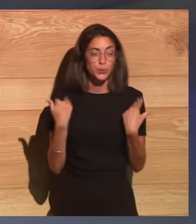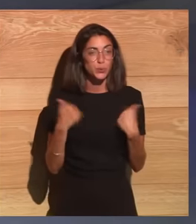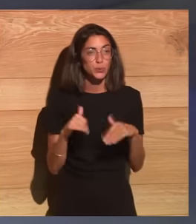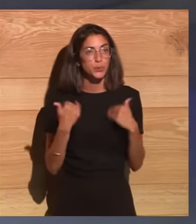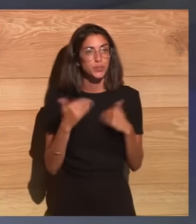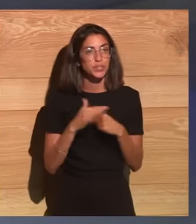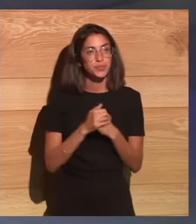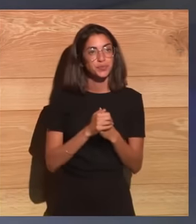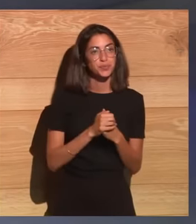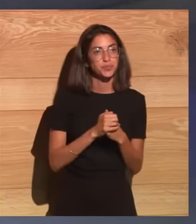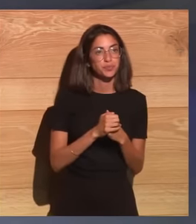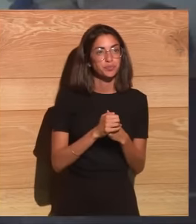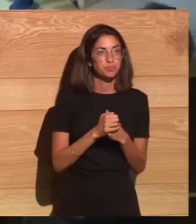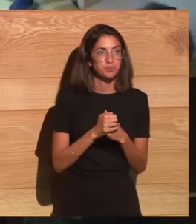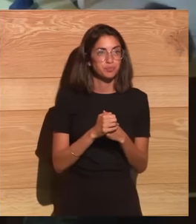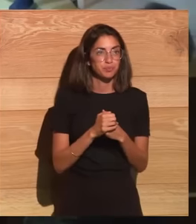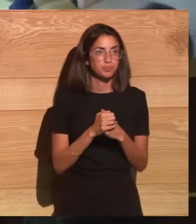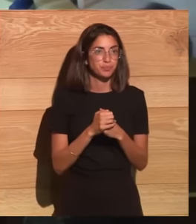Joder.